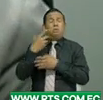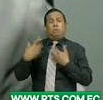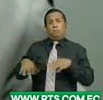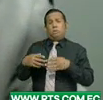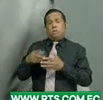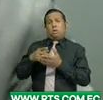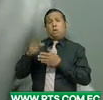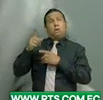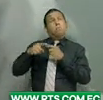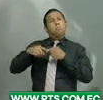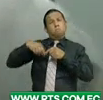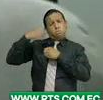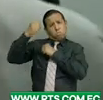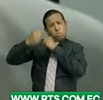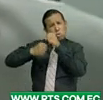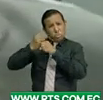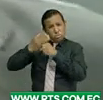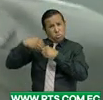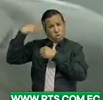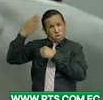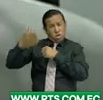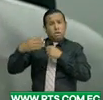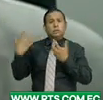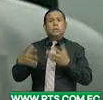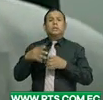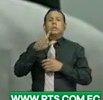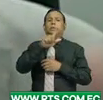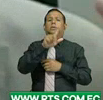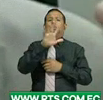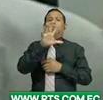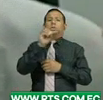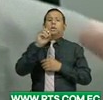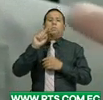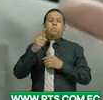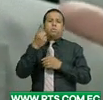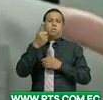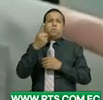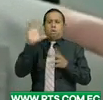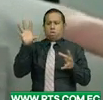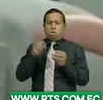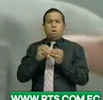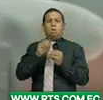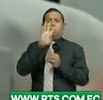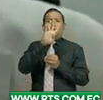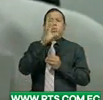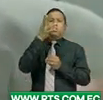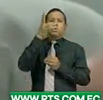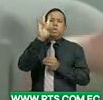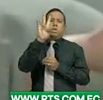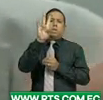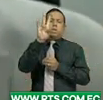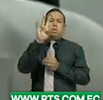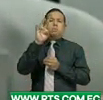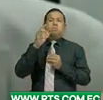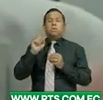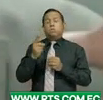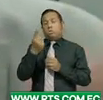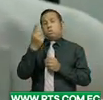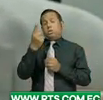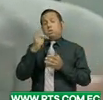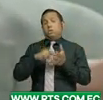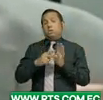era la cuota, 250 millones de capital, 417 millones de alivio de la presión